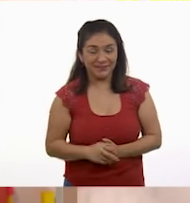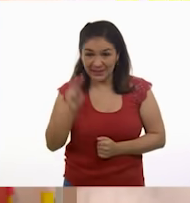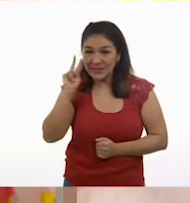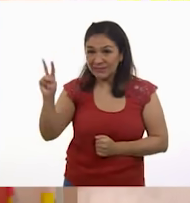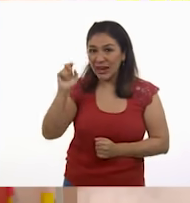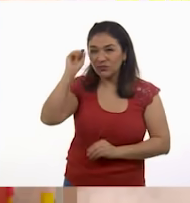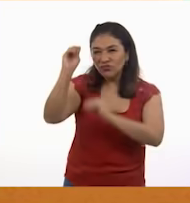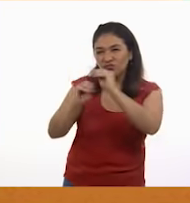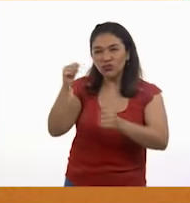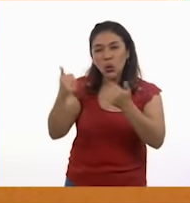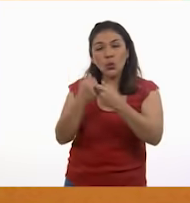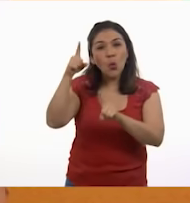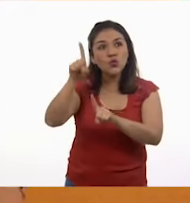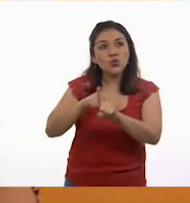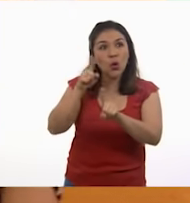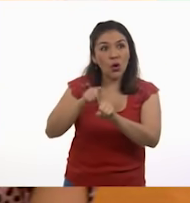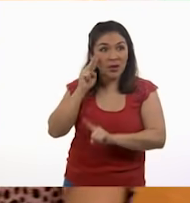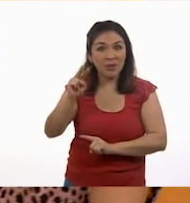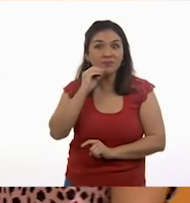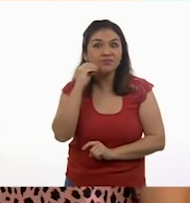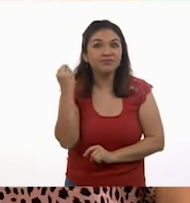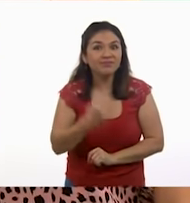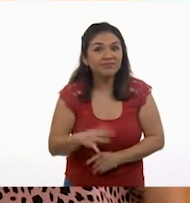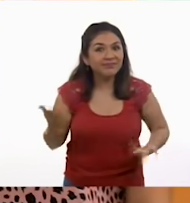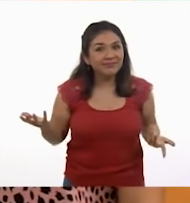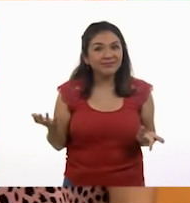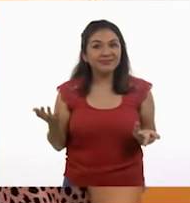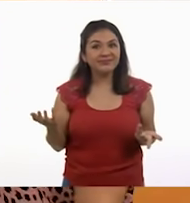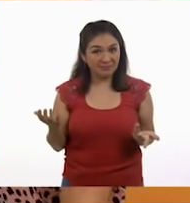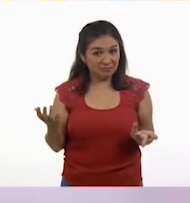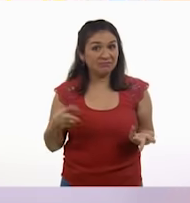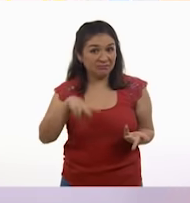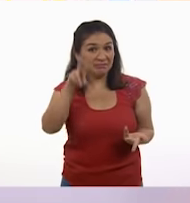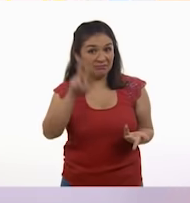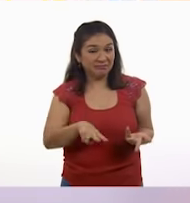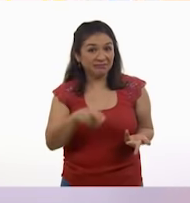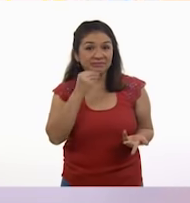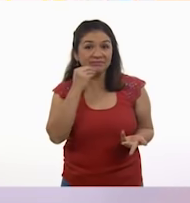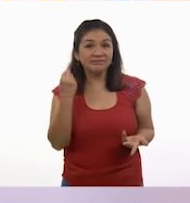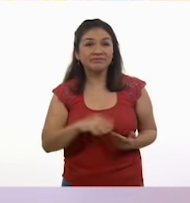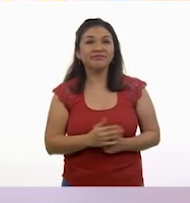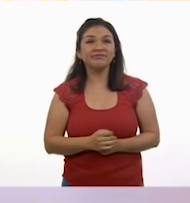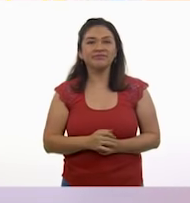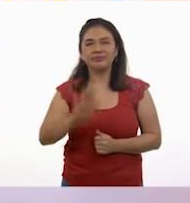color y se ve padre no sé increíble muy bien